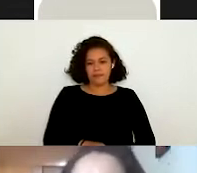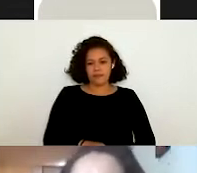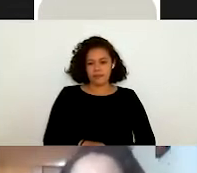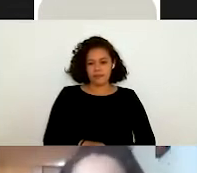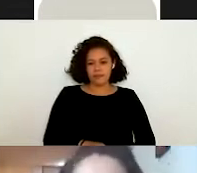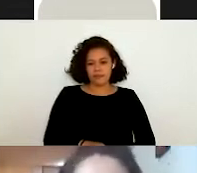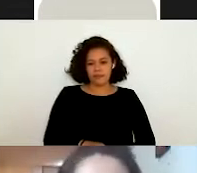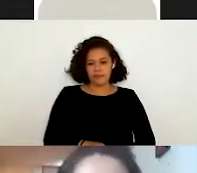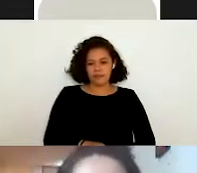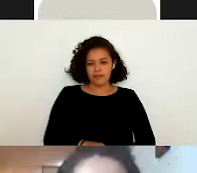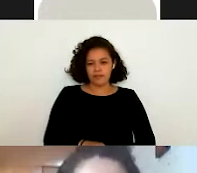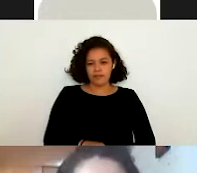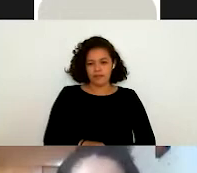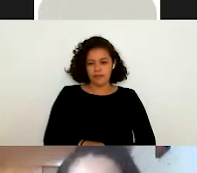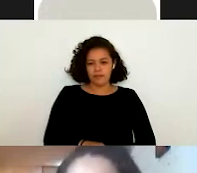opción.